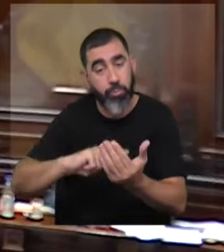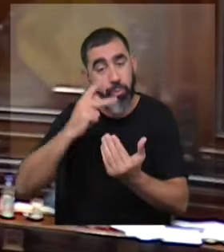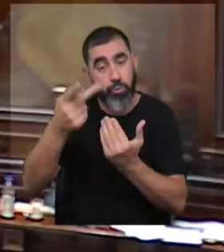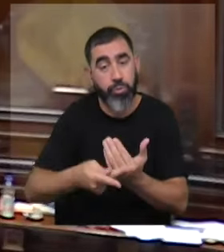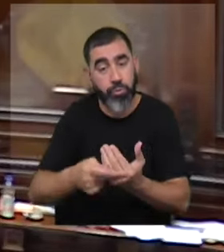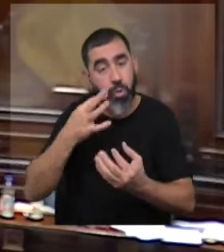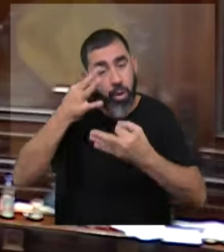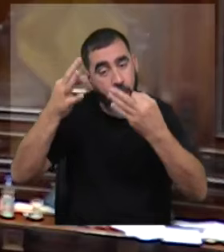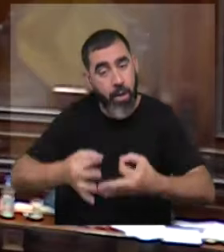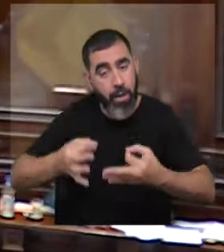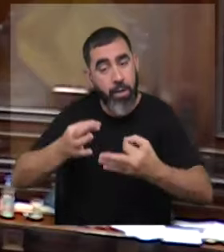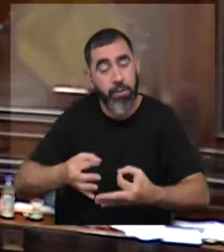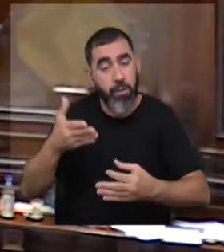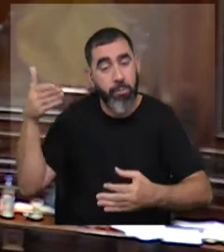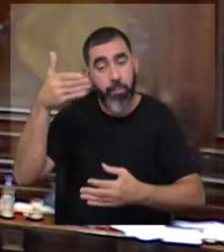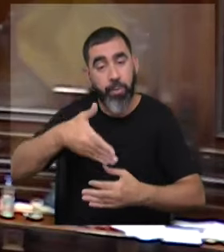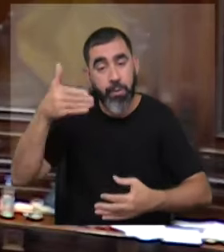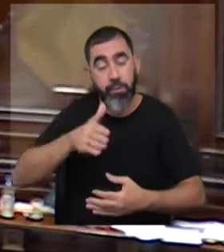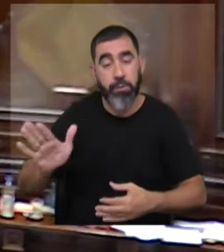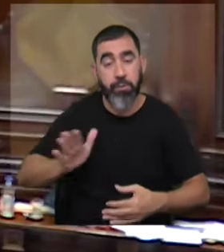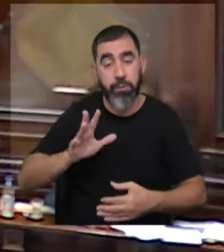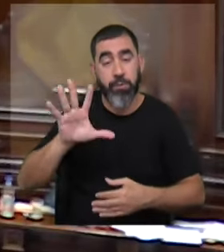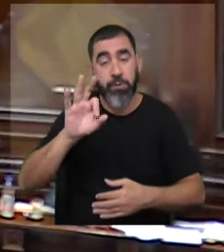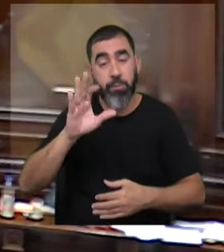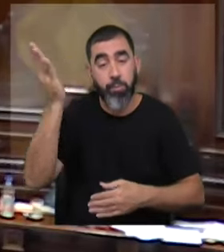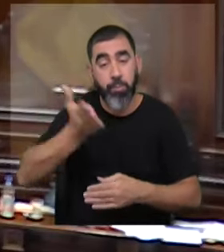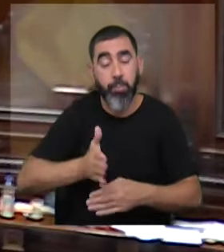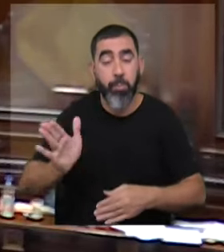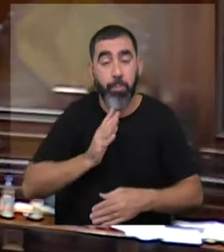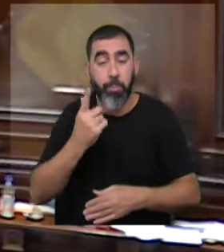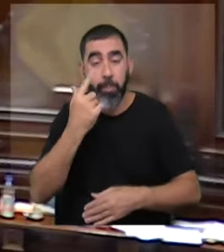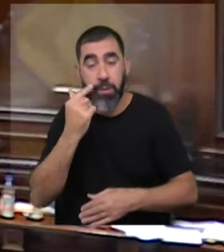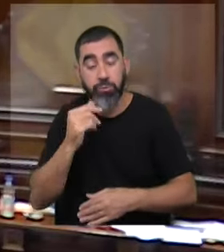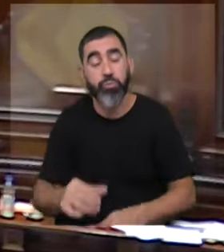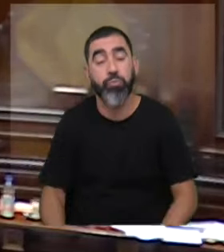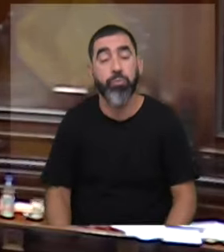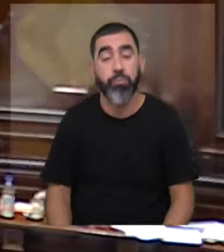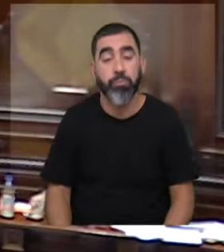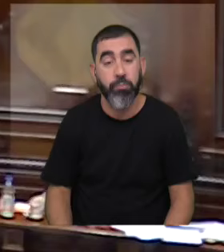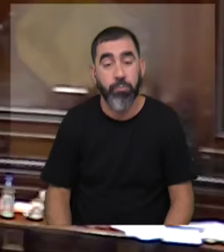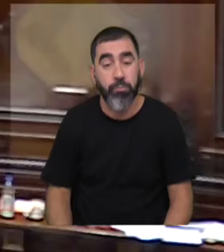que garantice la participación paritaria de hombres y mujeres en el sistema político